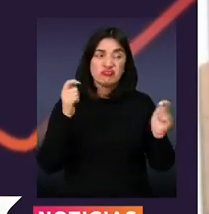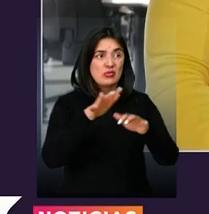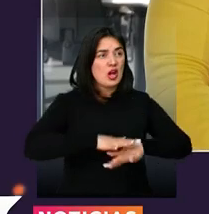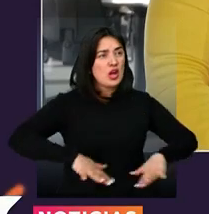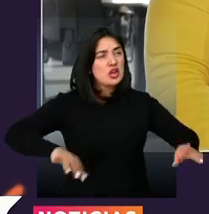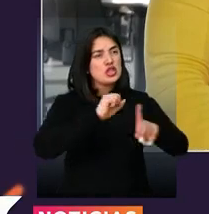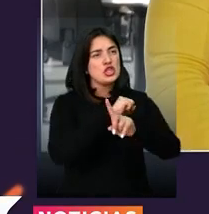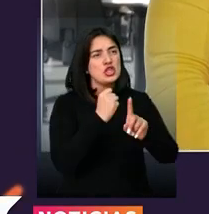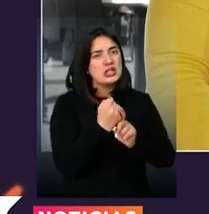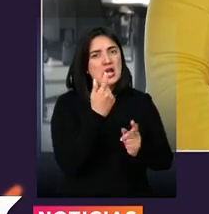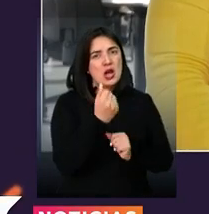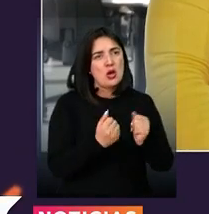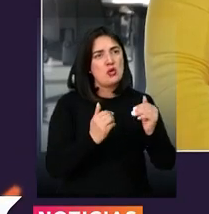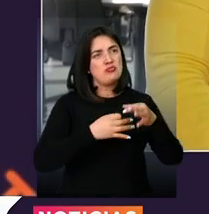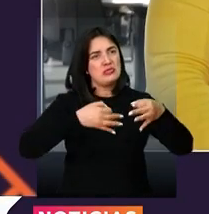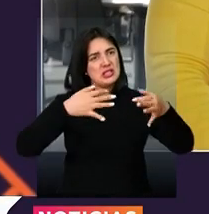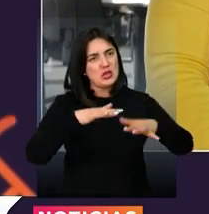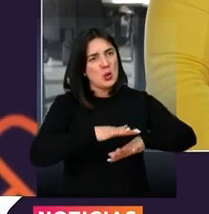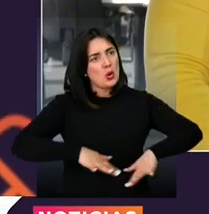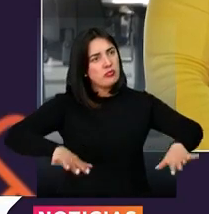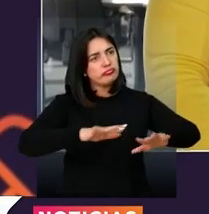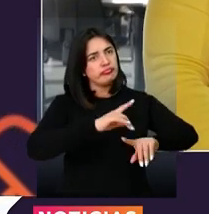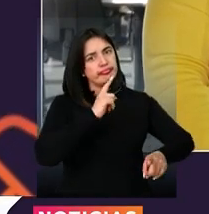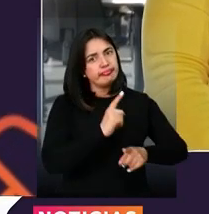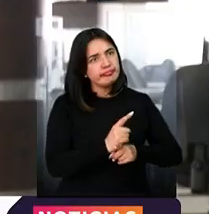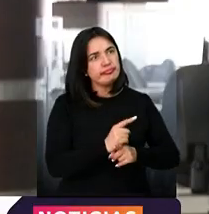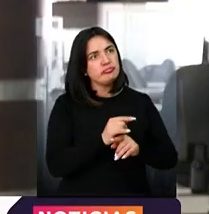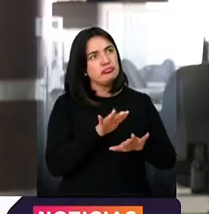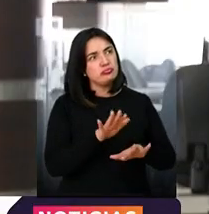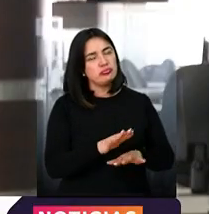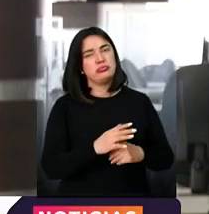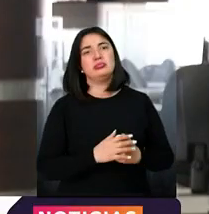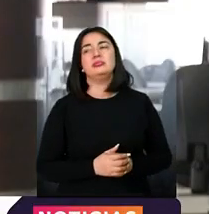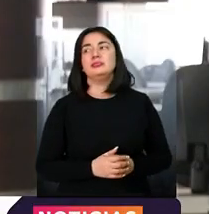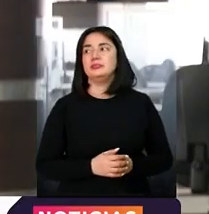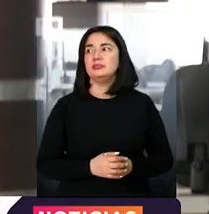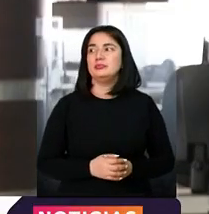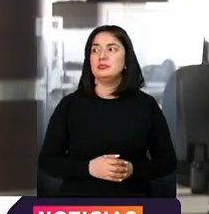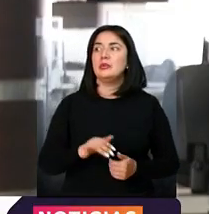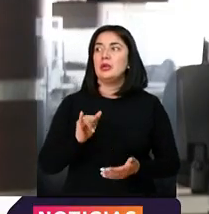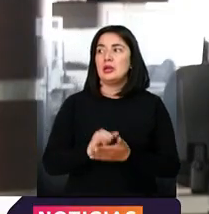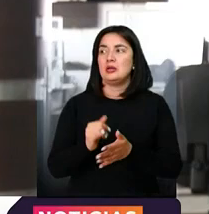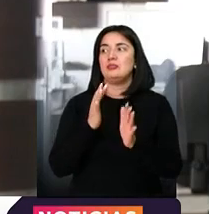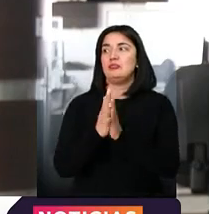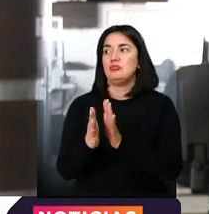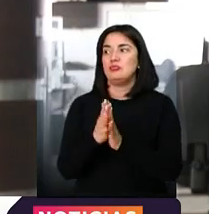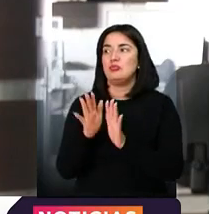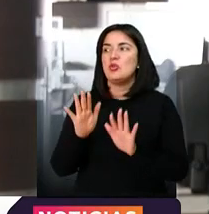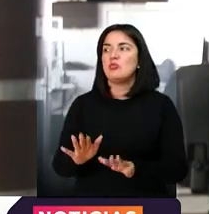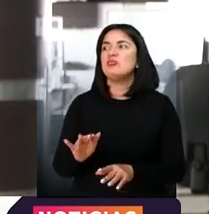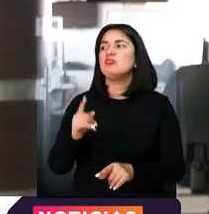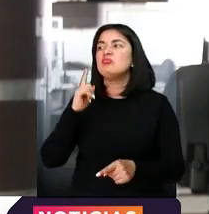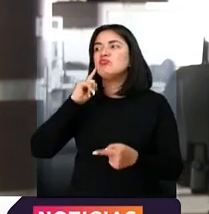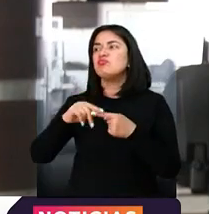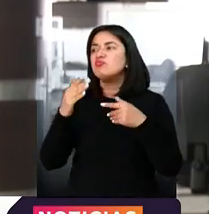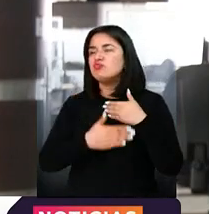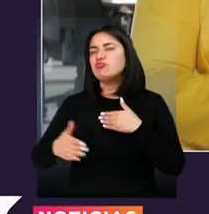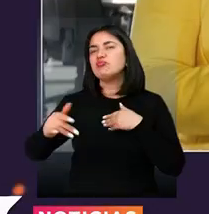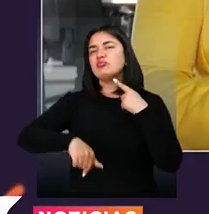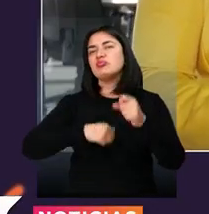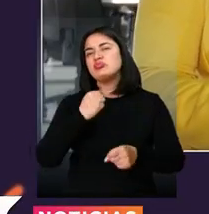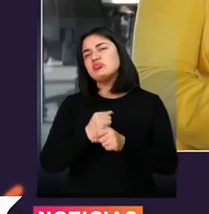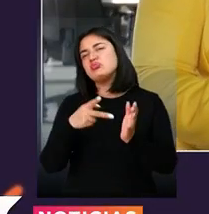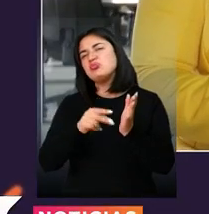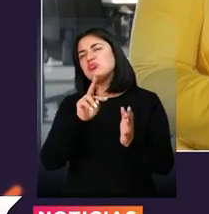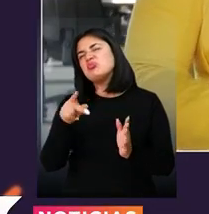económica y de seguridad que ha traído la pandemia muy bien concejal y que tienen proyectado para este año 2021